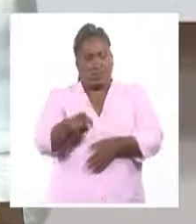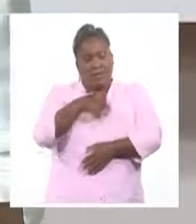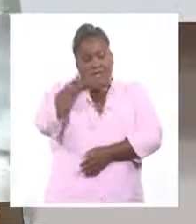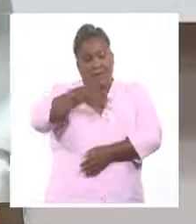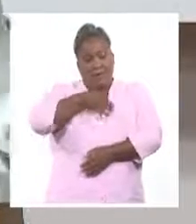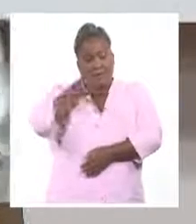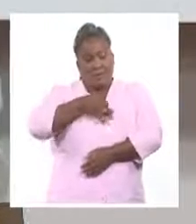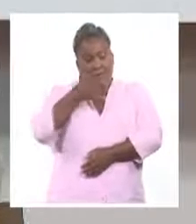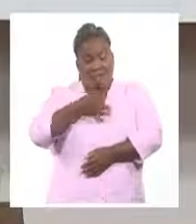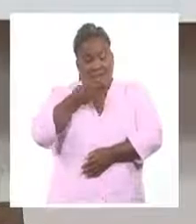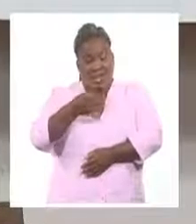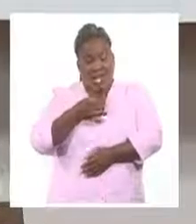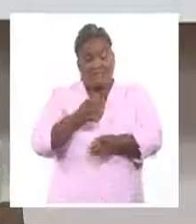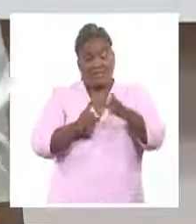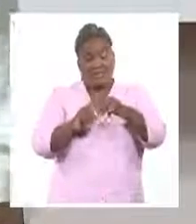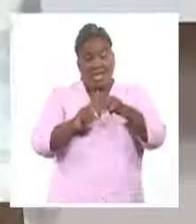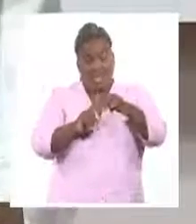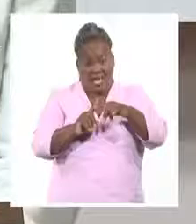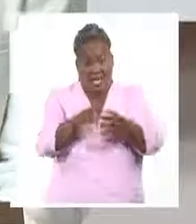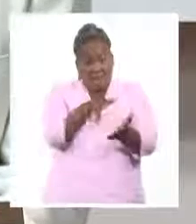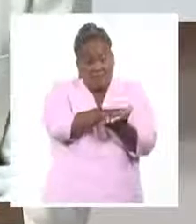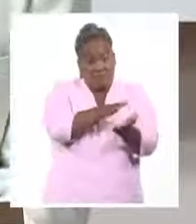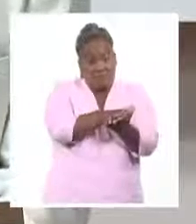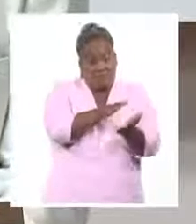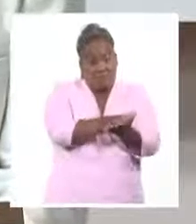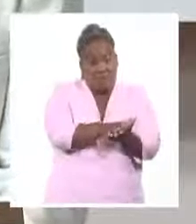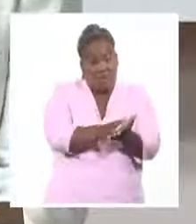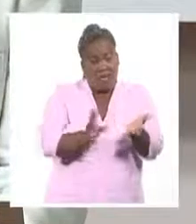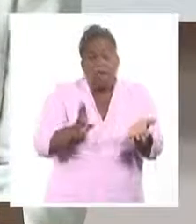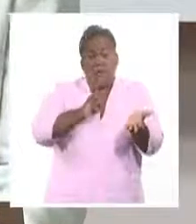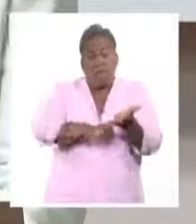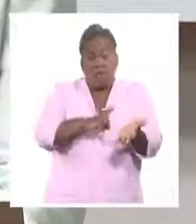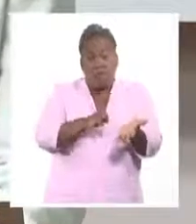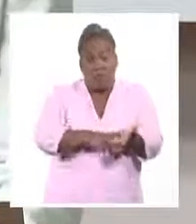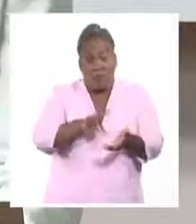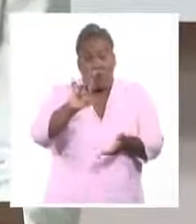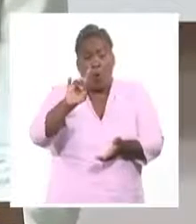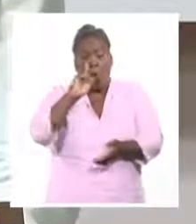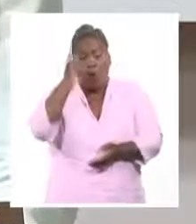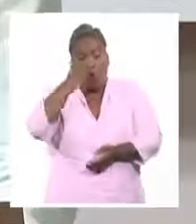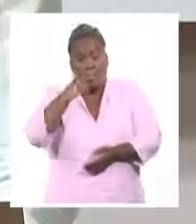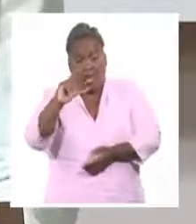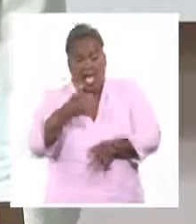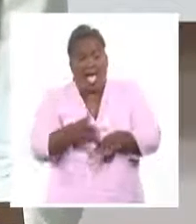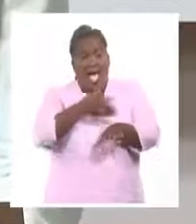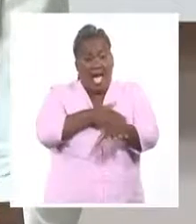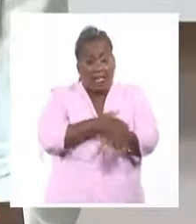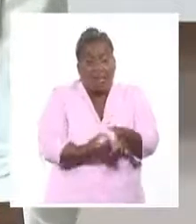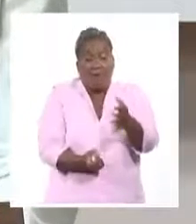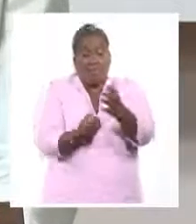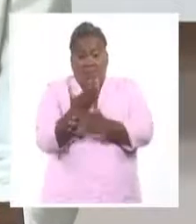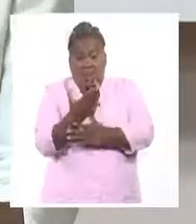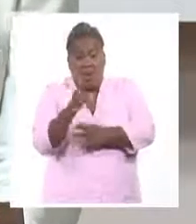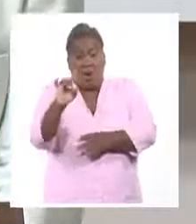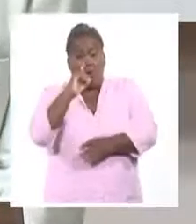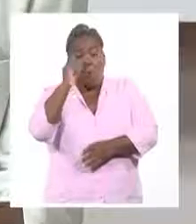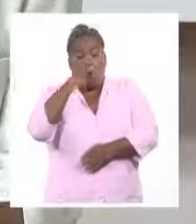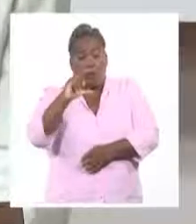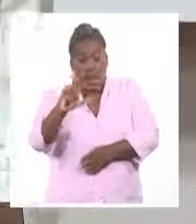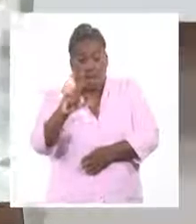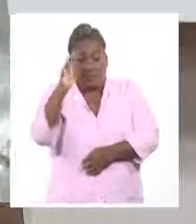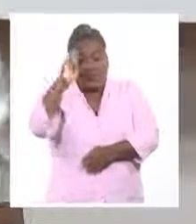medular en cualquiera de las tareas que se haya propuesto la membresía del UNIAC, aún antes de nacer la organización, desde los días de